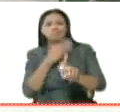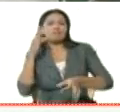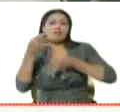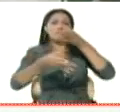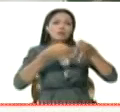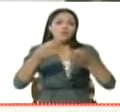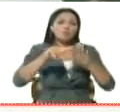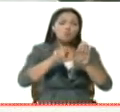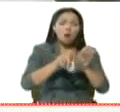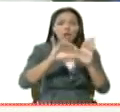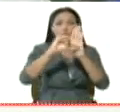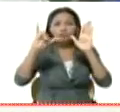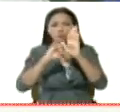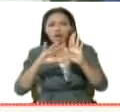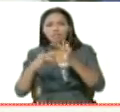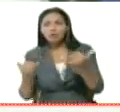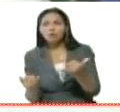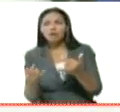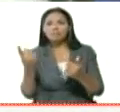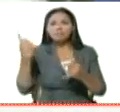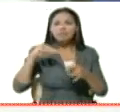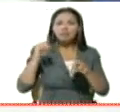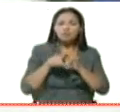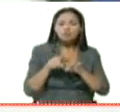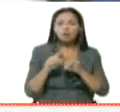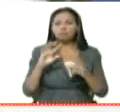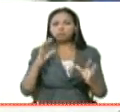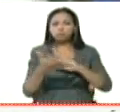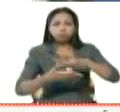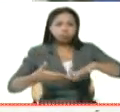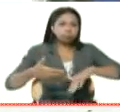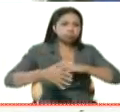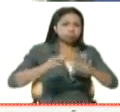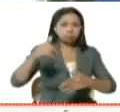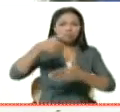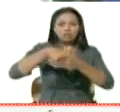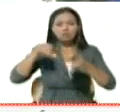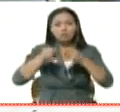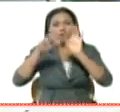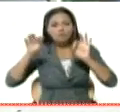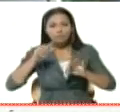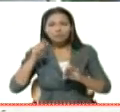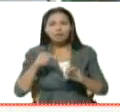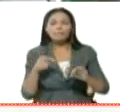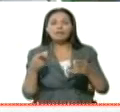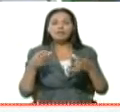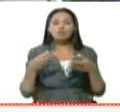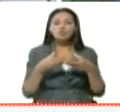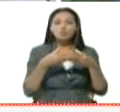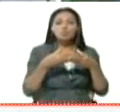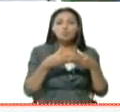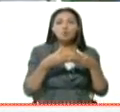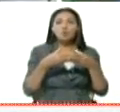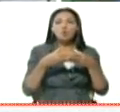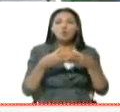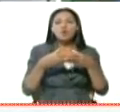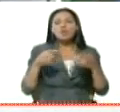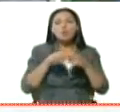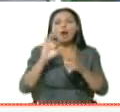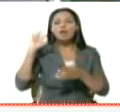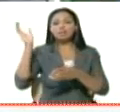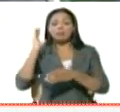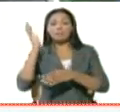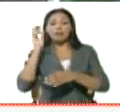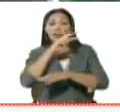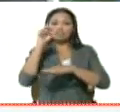la constituyente Esther Quiaro, tienen el agravante de que se producen dentro del Palacio Federal Legislativo, incluso dentro del hemiciclo